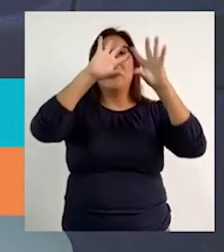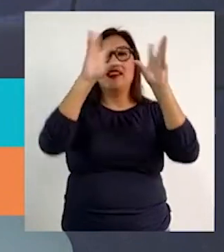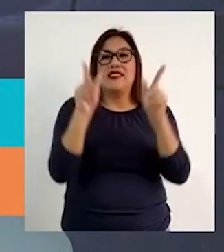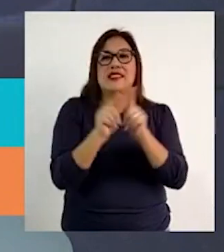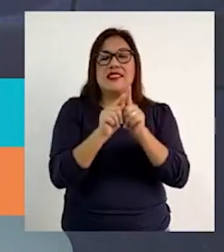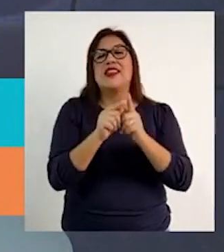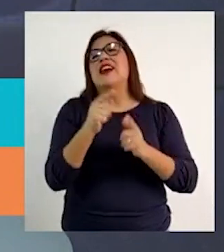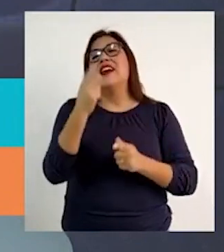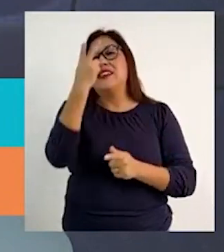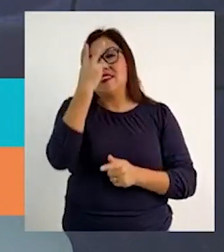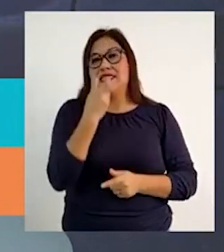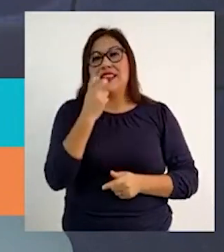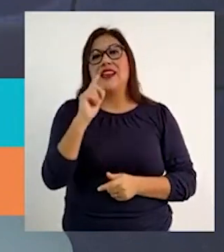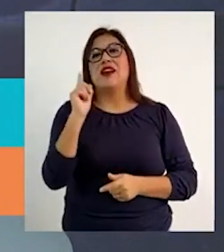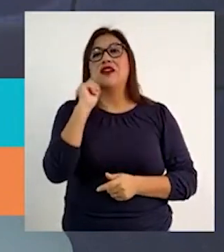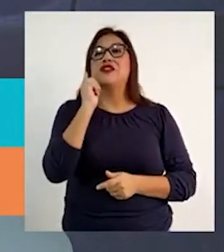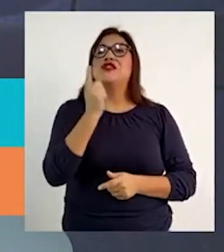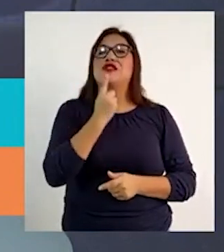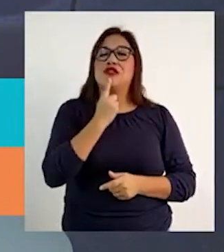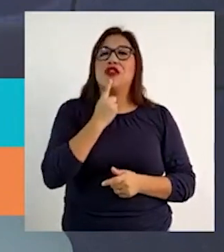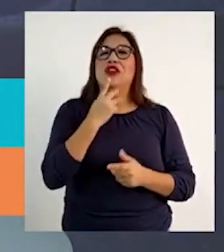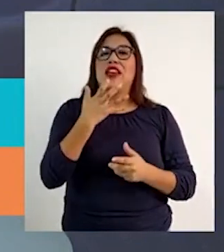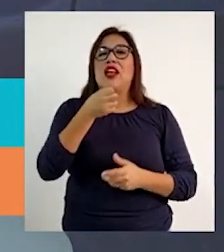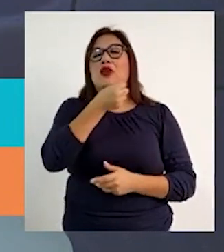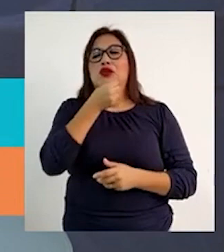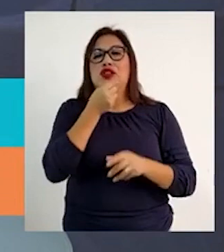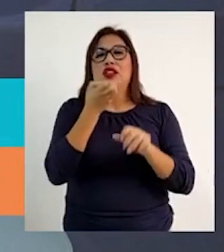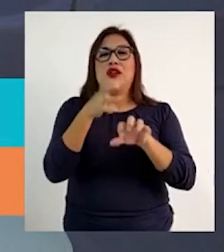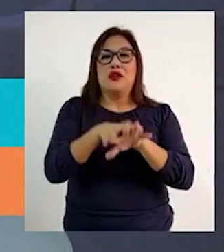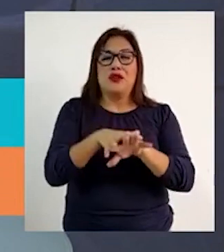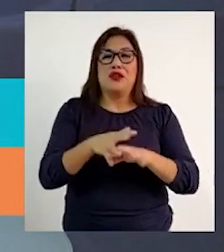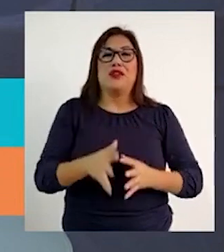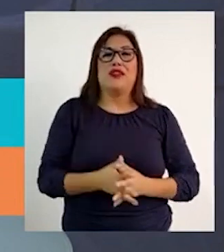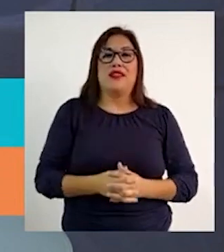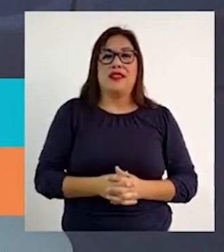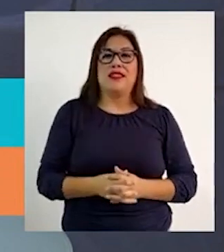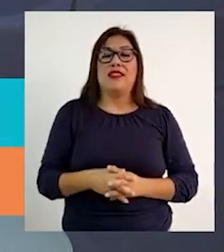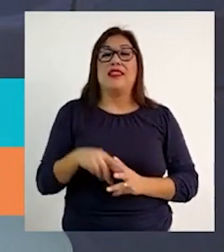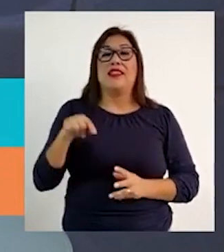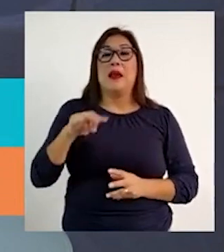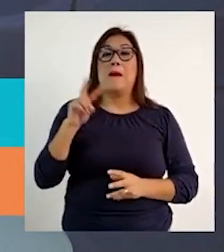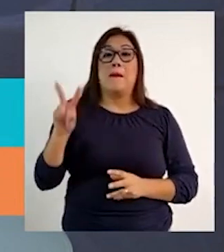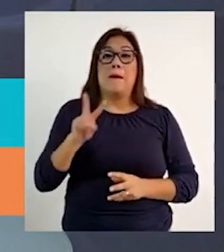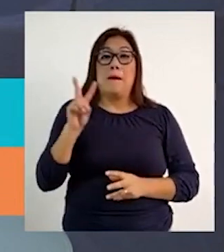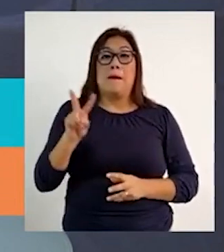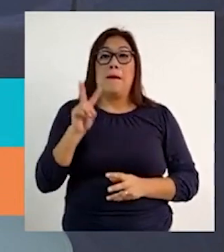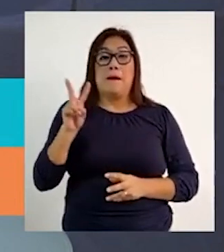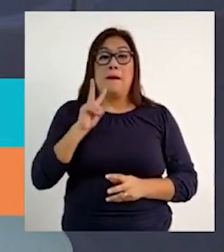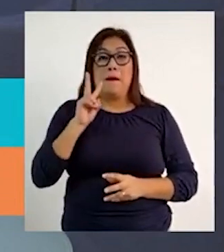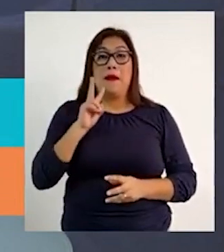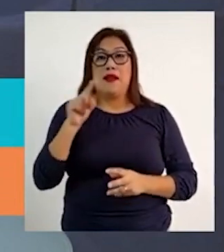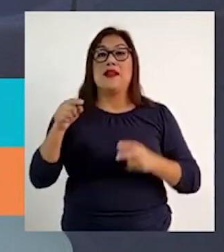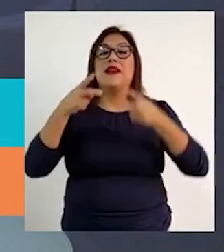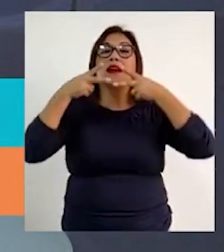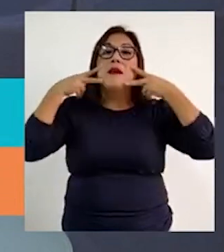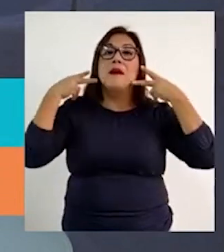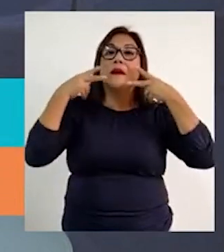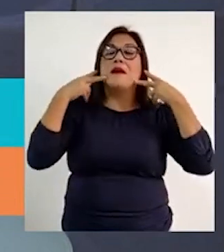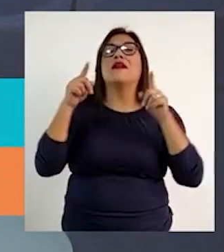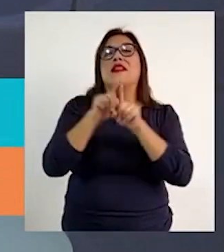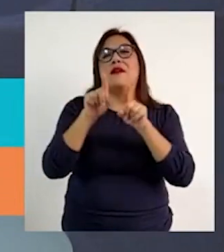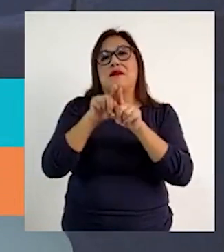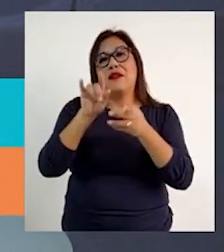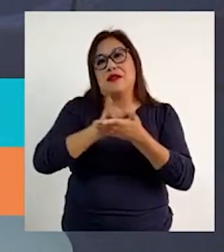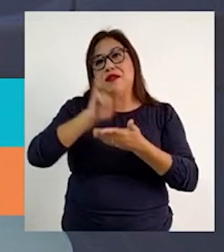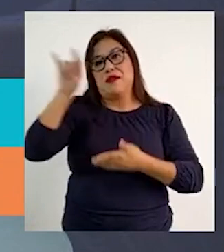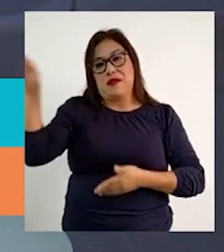sordomudos. Se trata de que sea un concierto inclusivo. El día viernes estamos en Iquitos. Nuevamente lo estamos haciendo